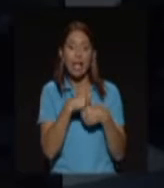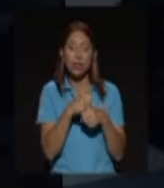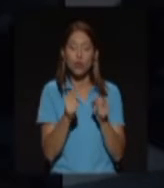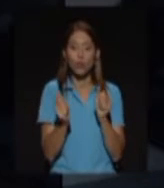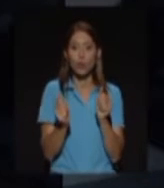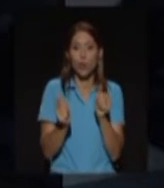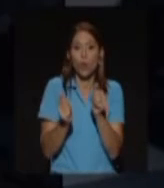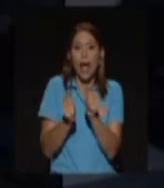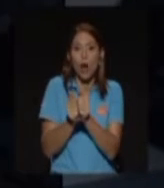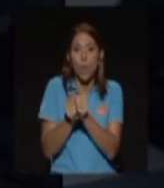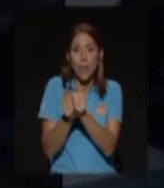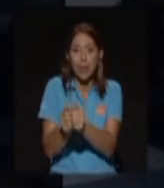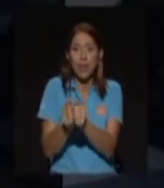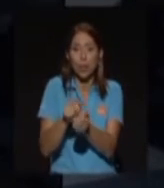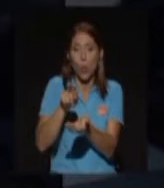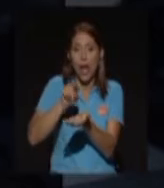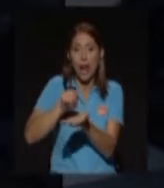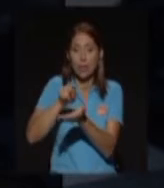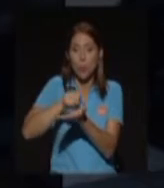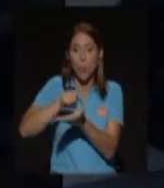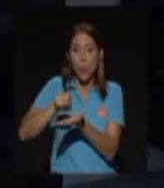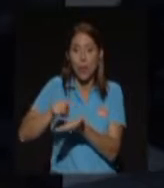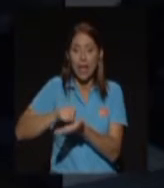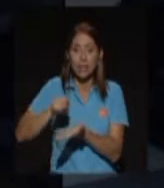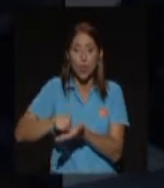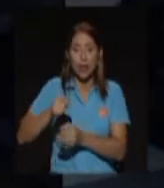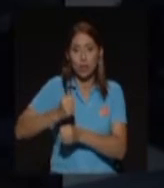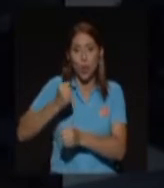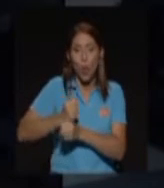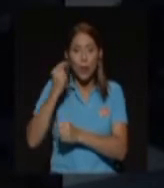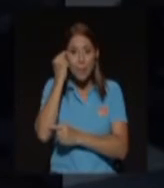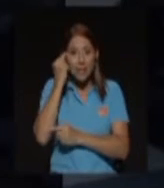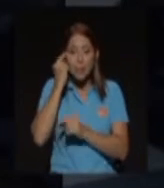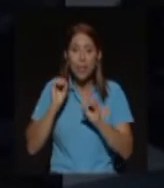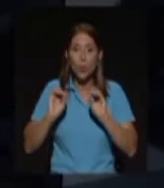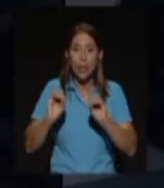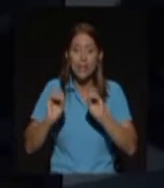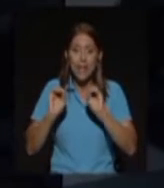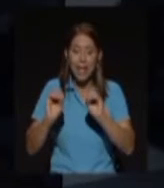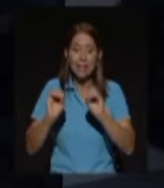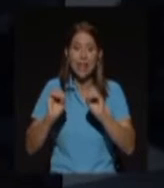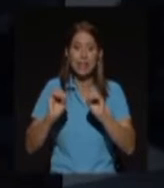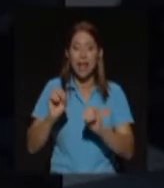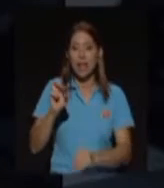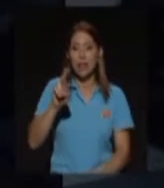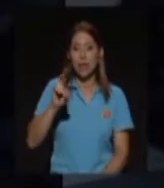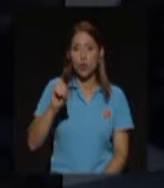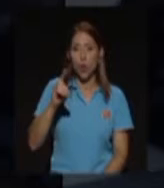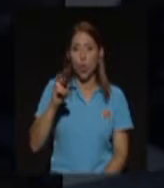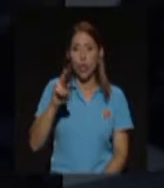las publicaciones, a la obra, al pensamiento, a las enseñanzas de don Rodrigo